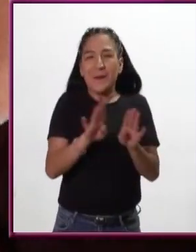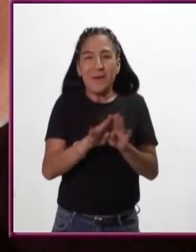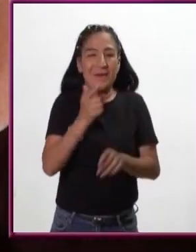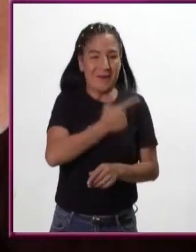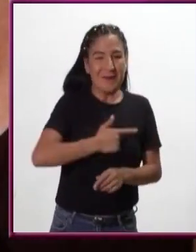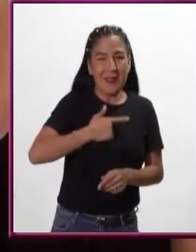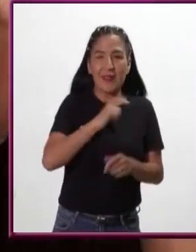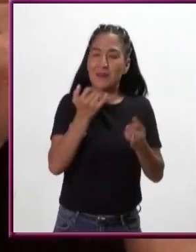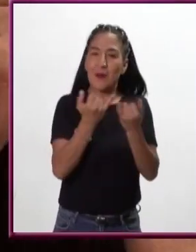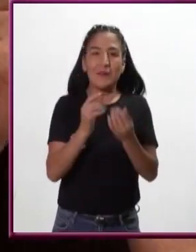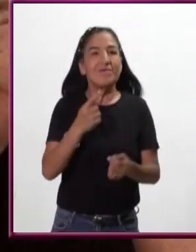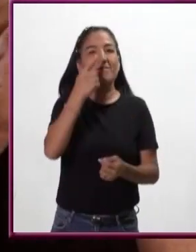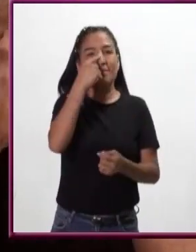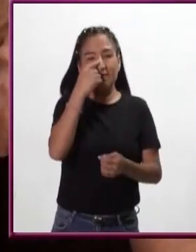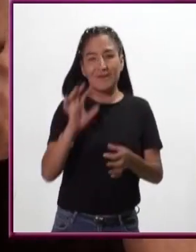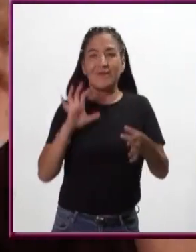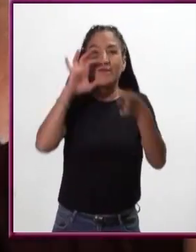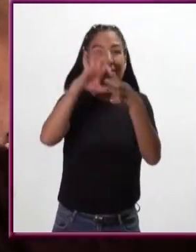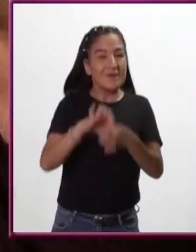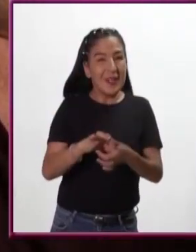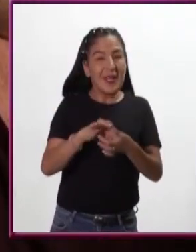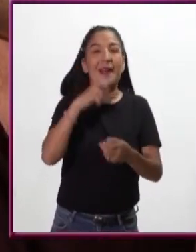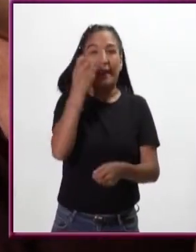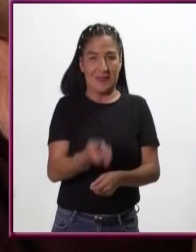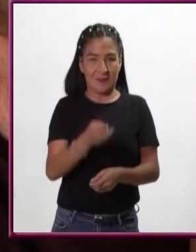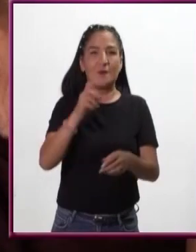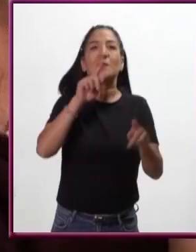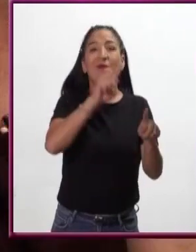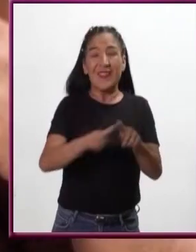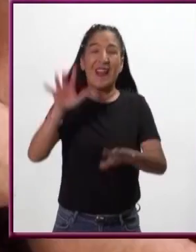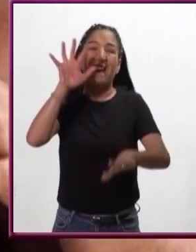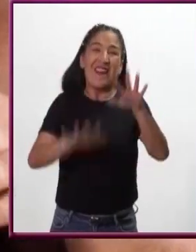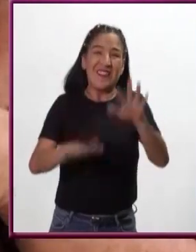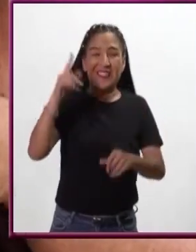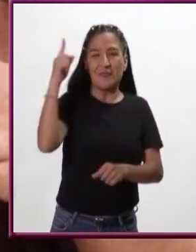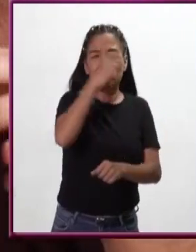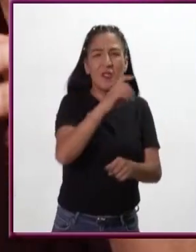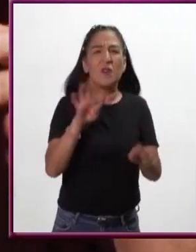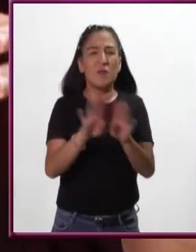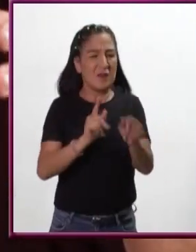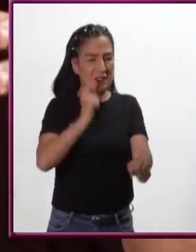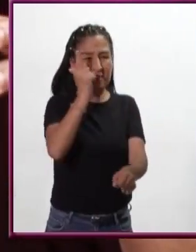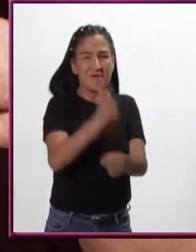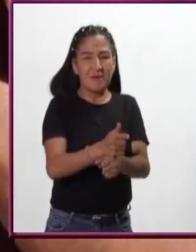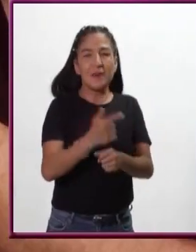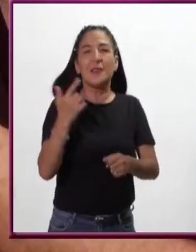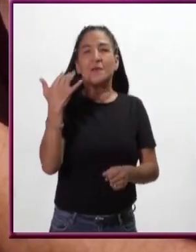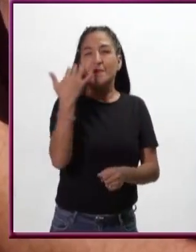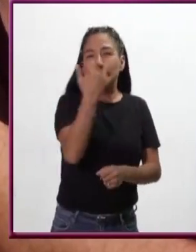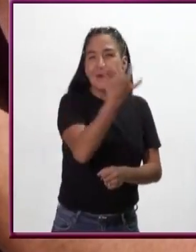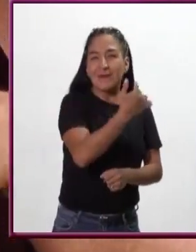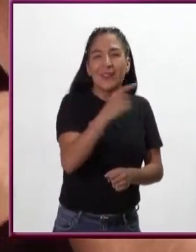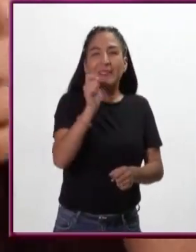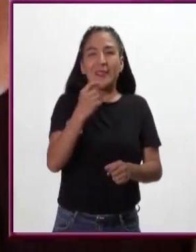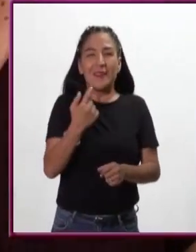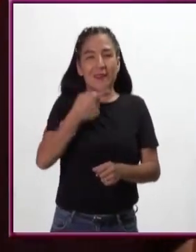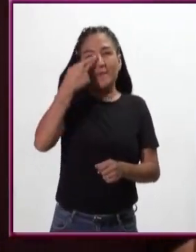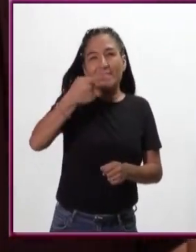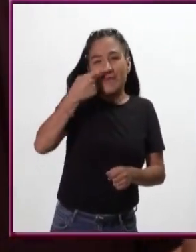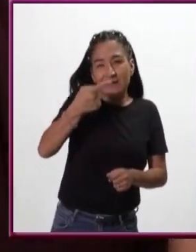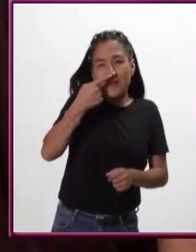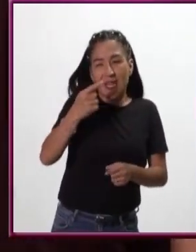muy relacionado con el olfato. Tanto así que muchas veces es difícil distinguir cuando un aroma se convierte